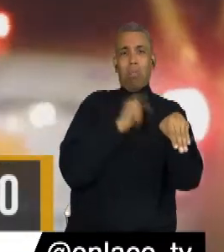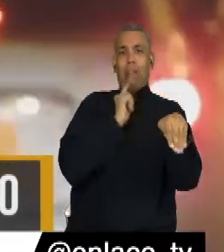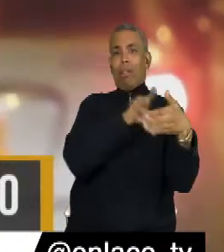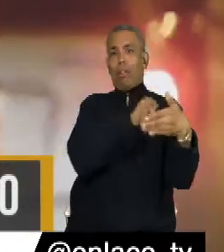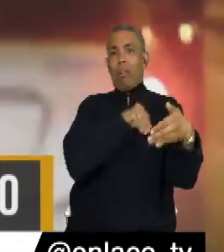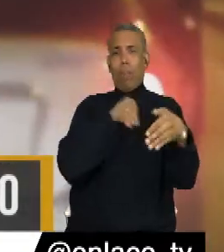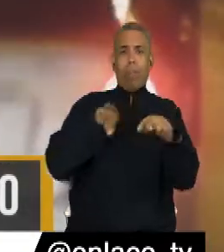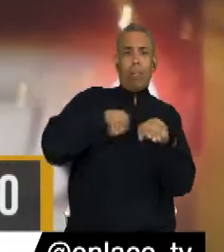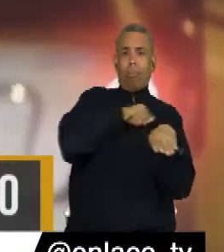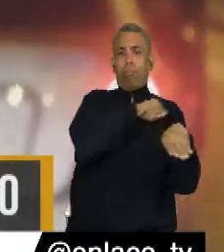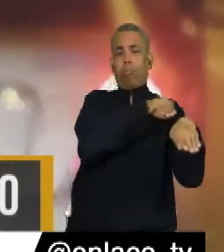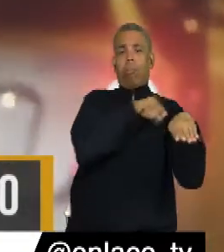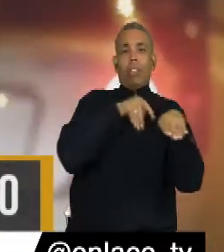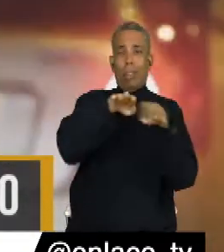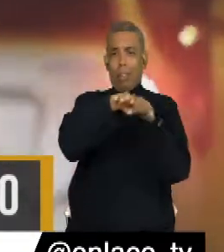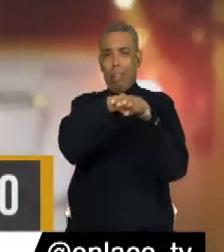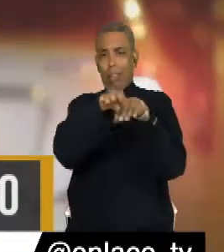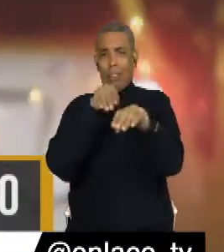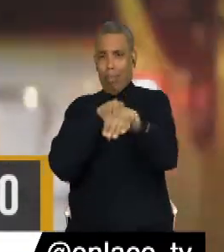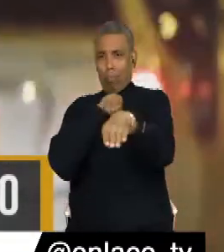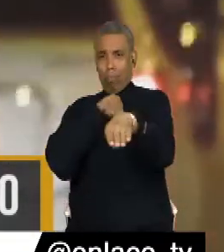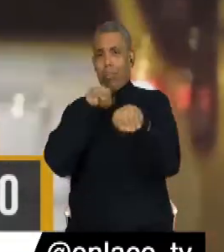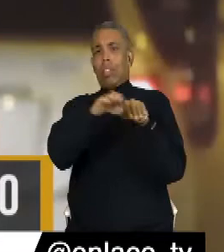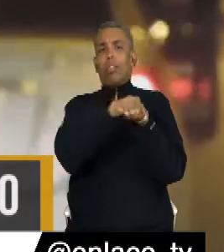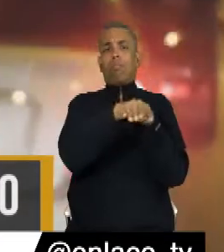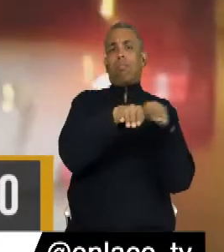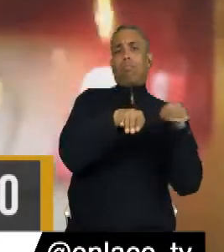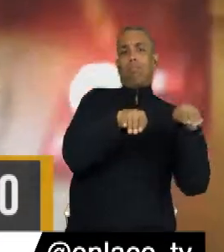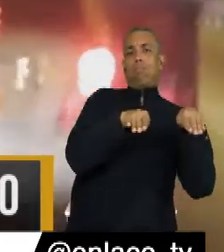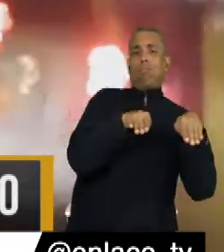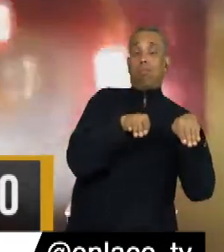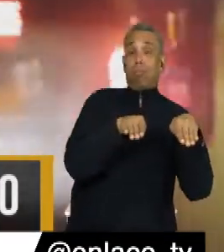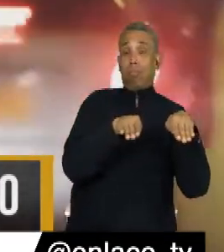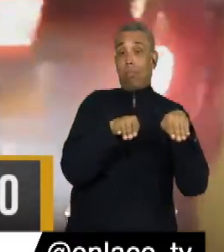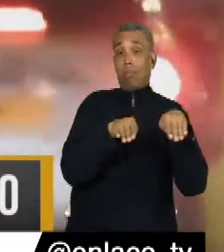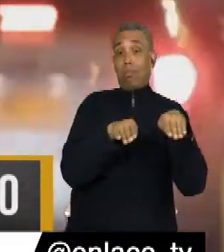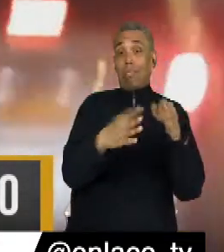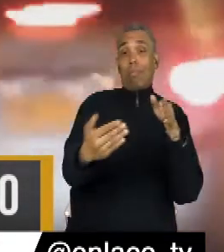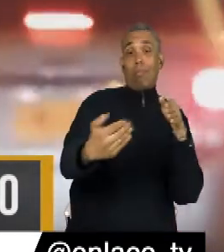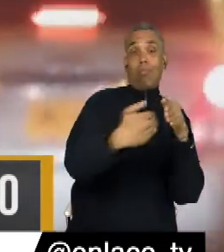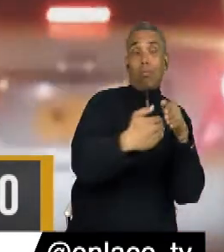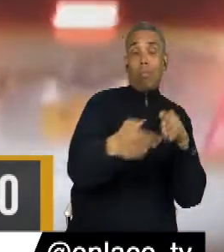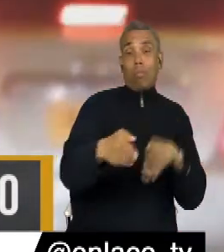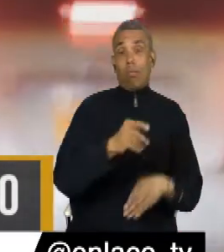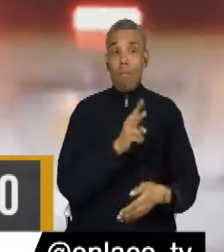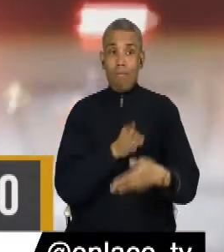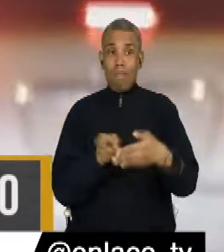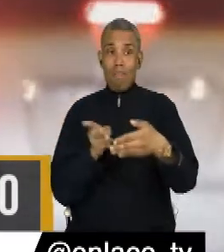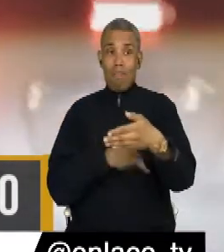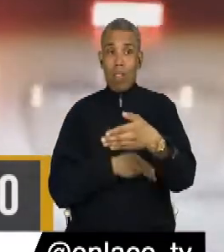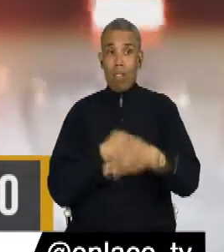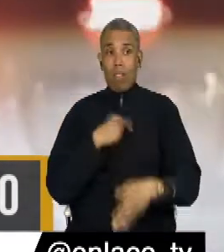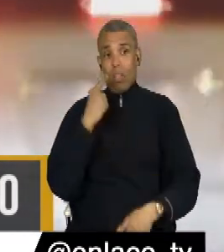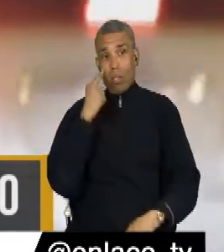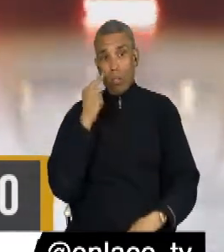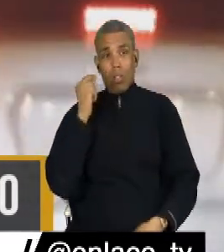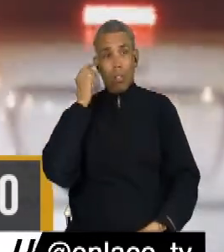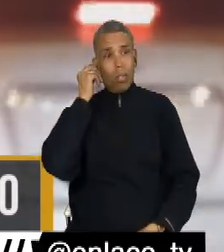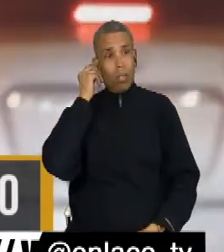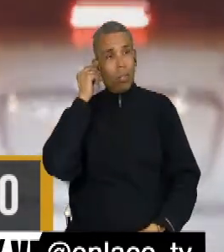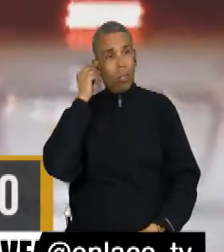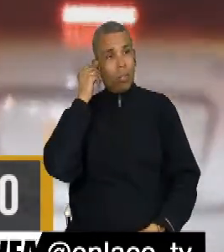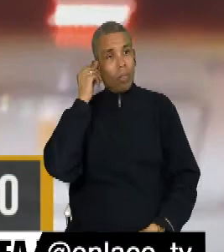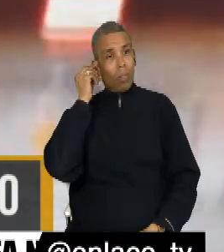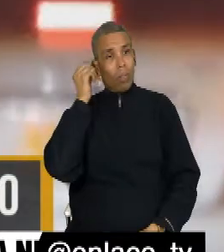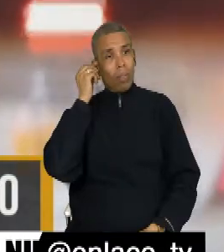y adelanta a los vehículos que por allí transitan. Es decir, el mal ejemplo cunde. El llamado va dirigido a las autoridades para